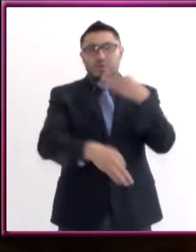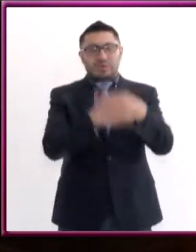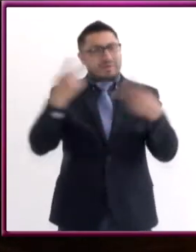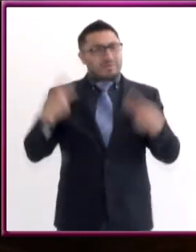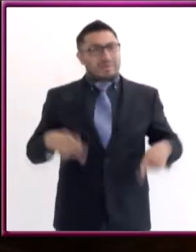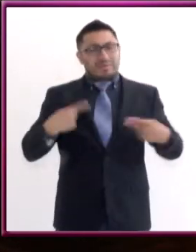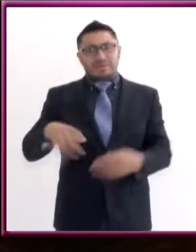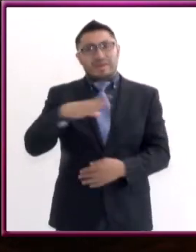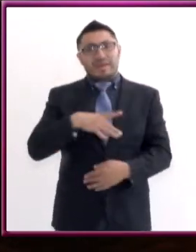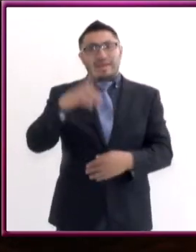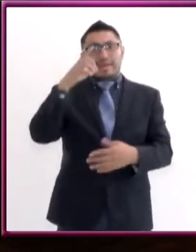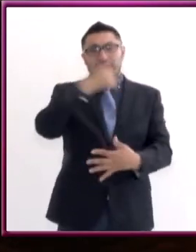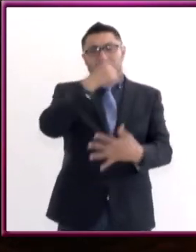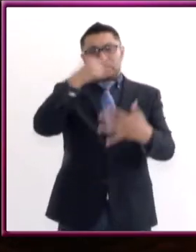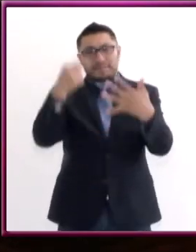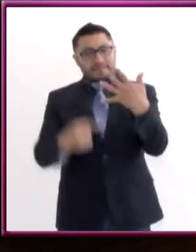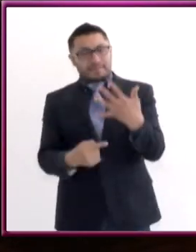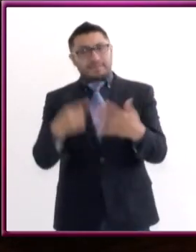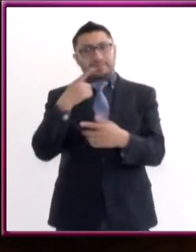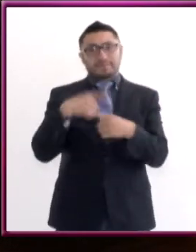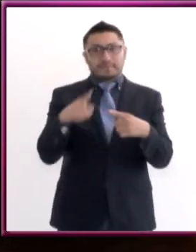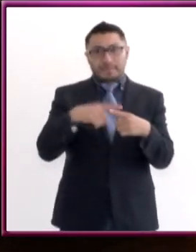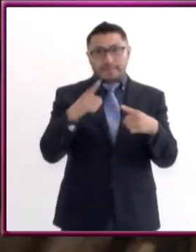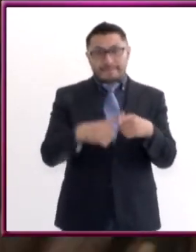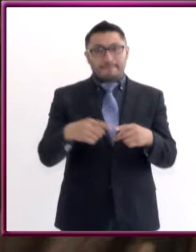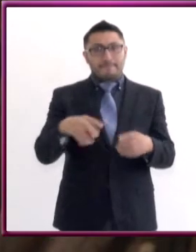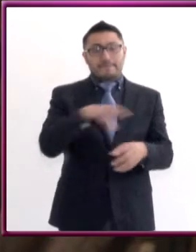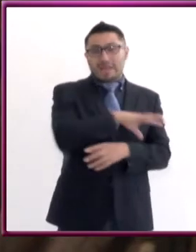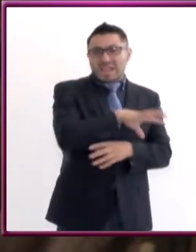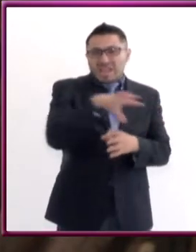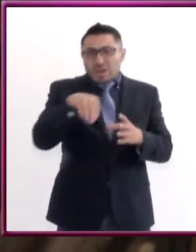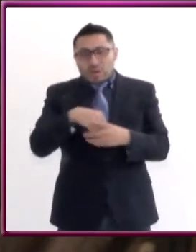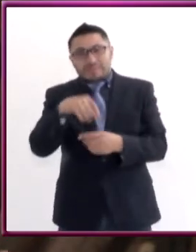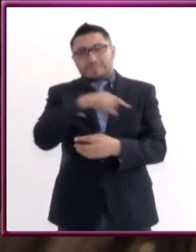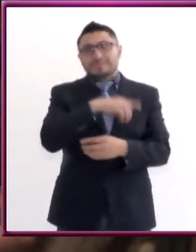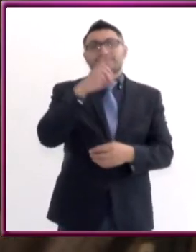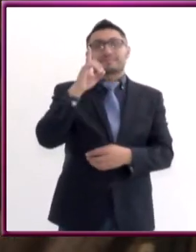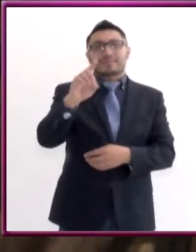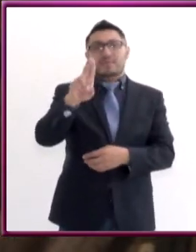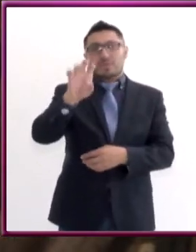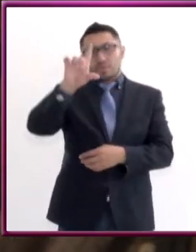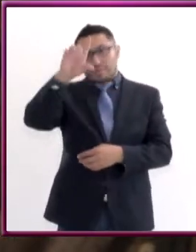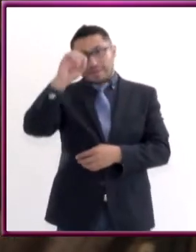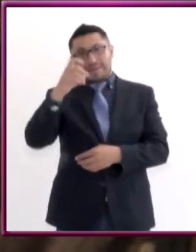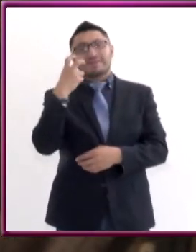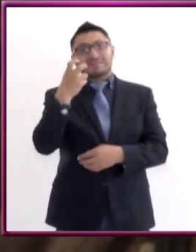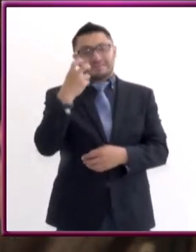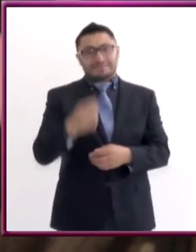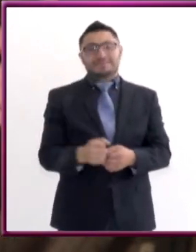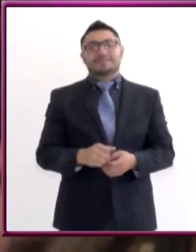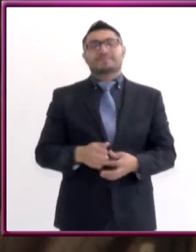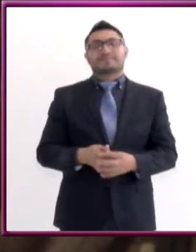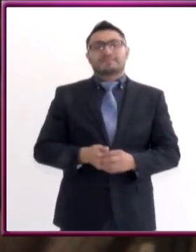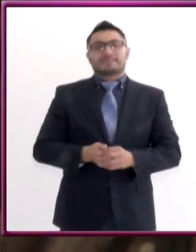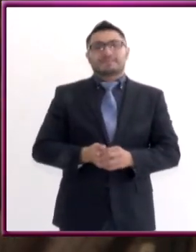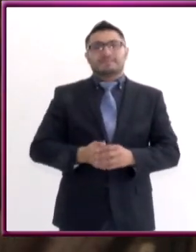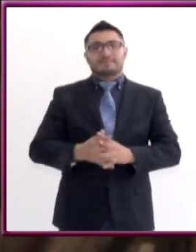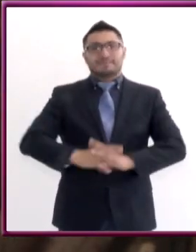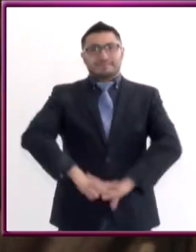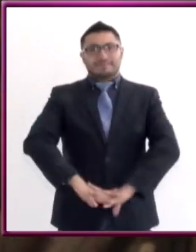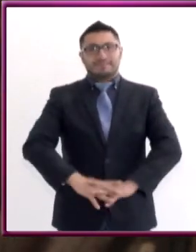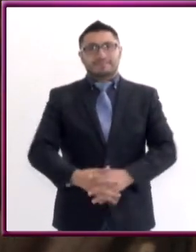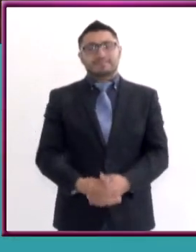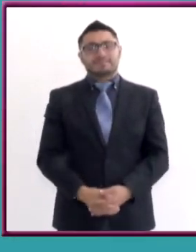prácticamente todos pasamos por diferentes etapas. La suma de todas estas etapas conforma lo que llamamos el proceso de duelo.